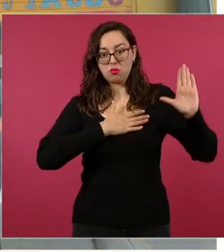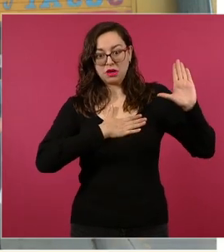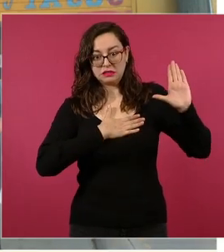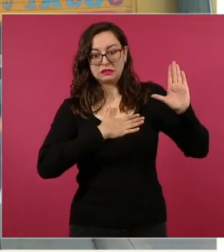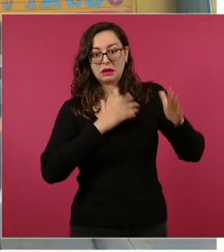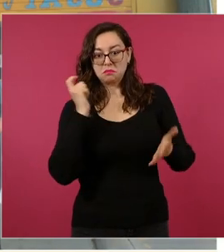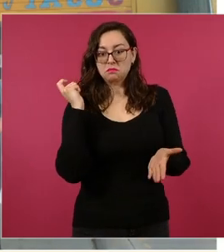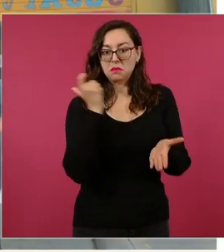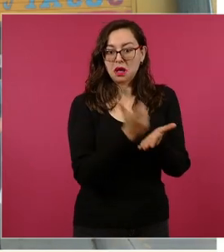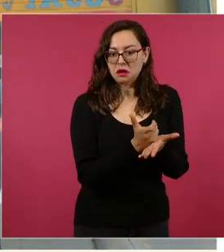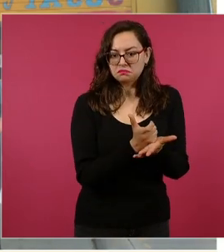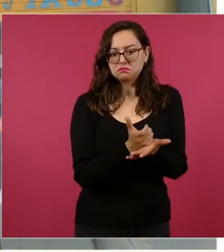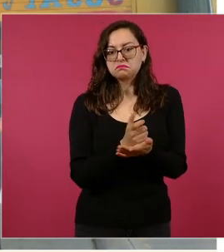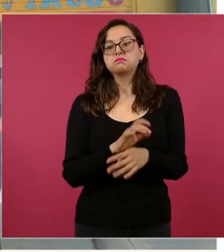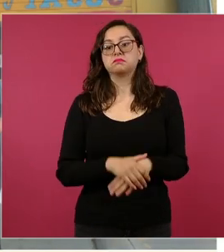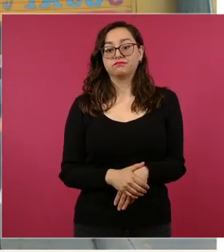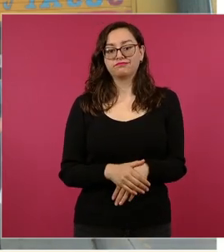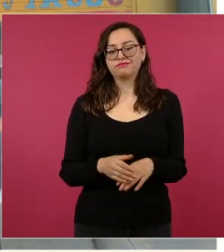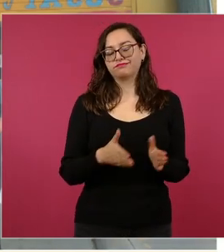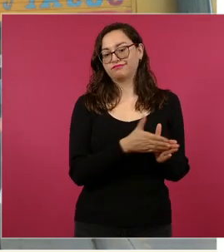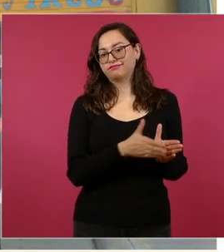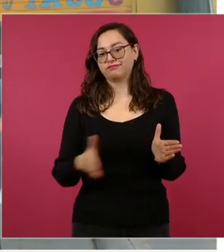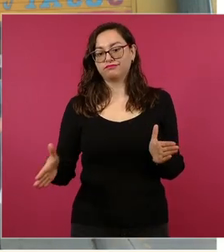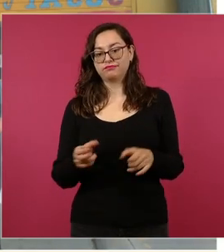que entregamos en plena pandemia